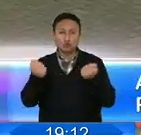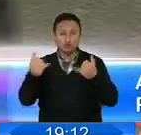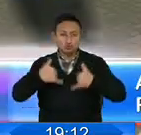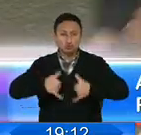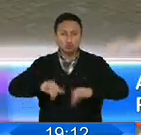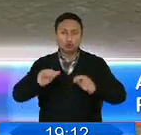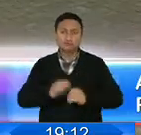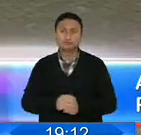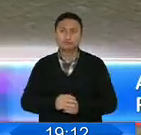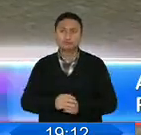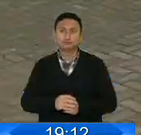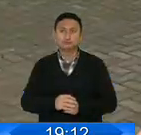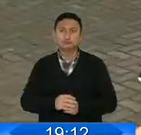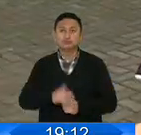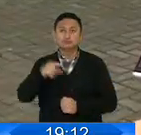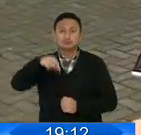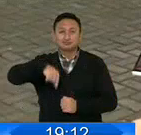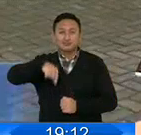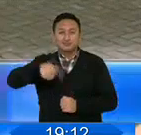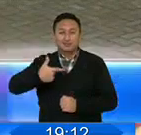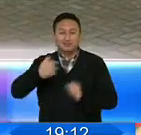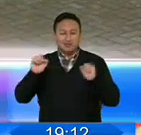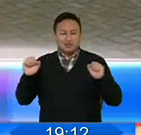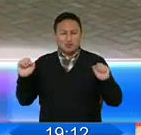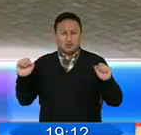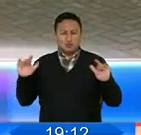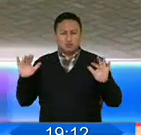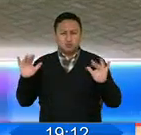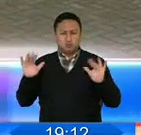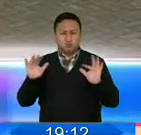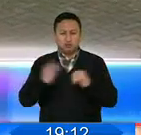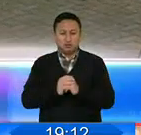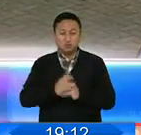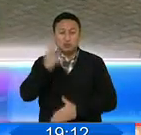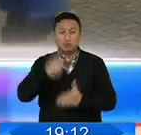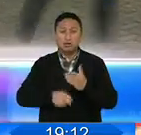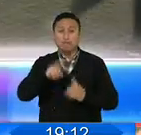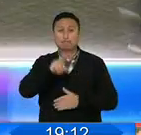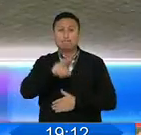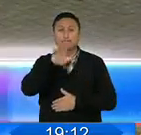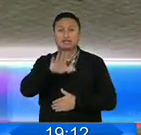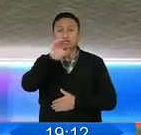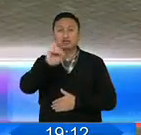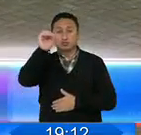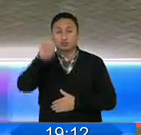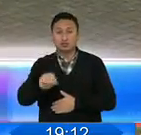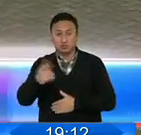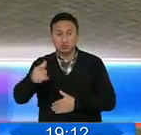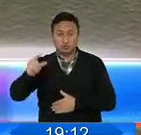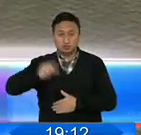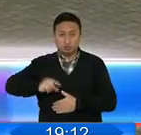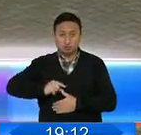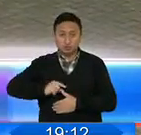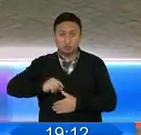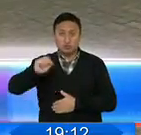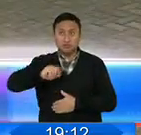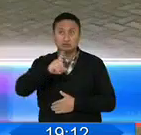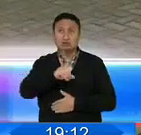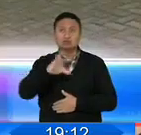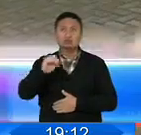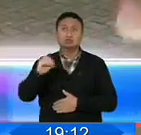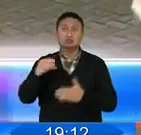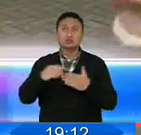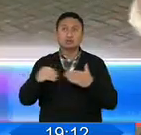A raíz de una aglomeración, nosotros podemos sancionar con el 25% de un salario básico, que es la cantidad de $100. Se le